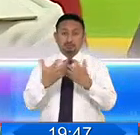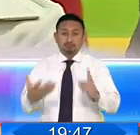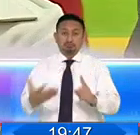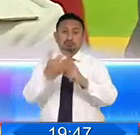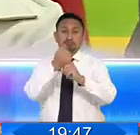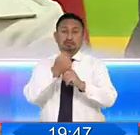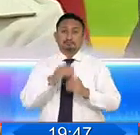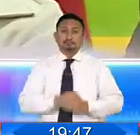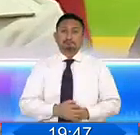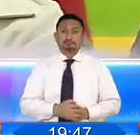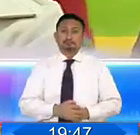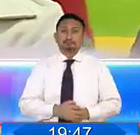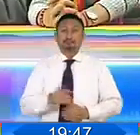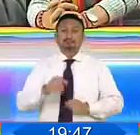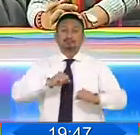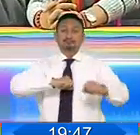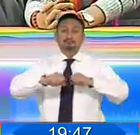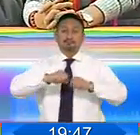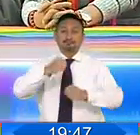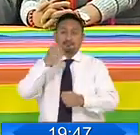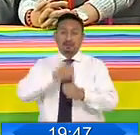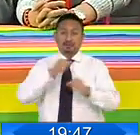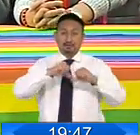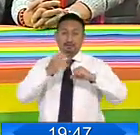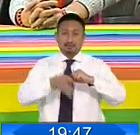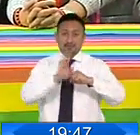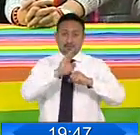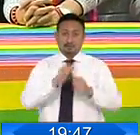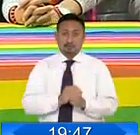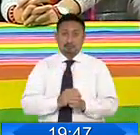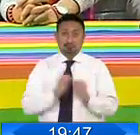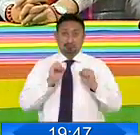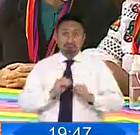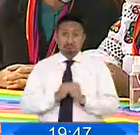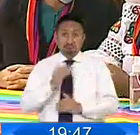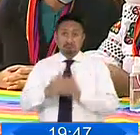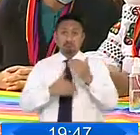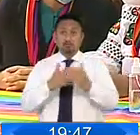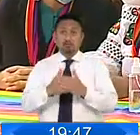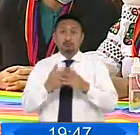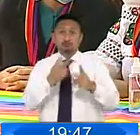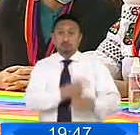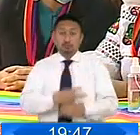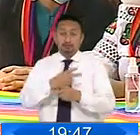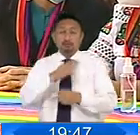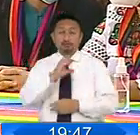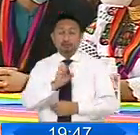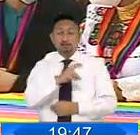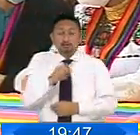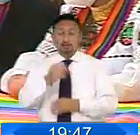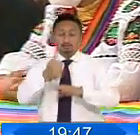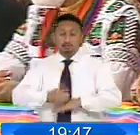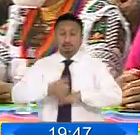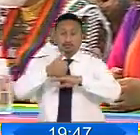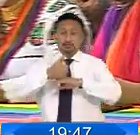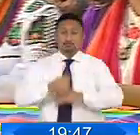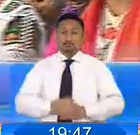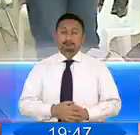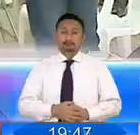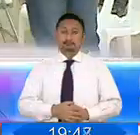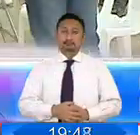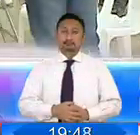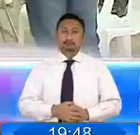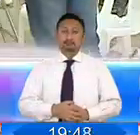de una agenda legislativa. Pacto que pretende tomar fuerza para poner a los consejeros del CNE en el banquillo de los